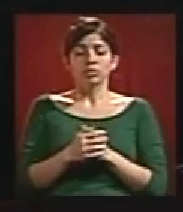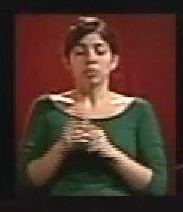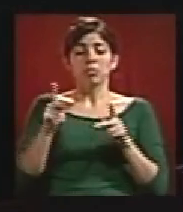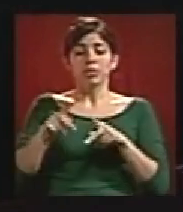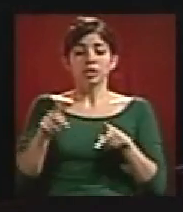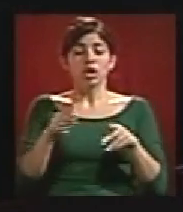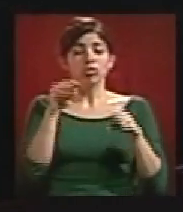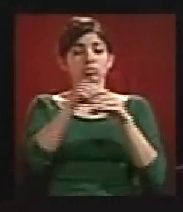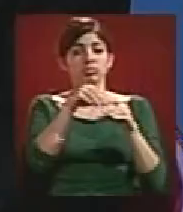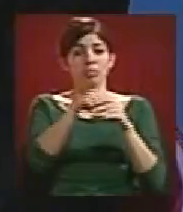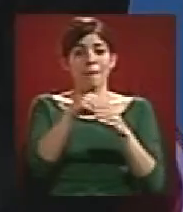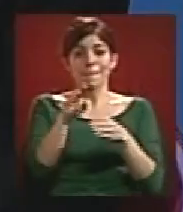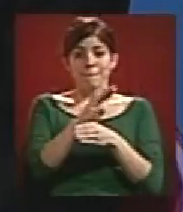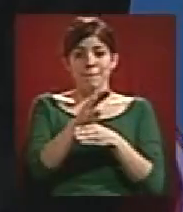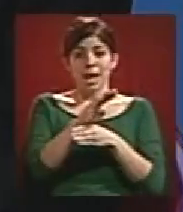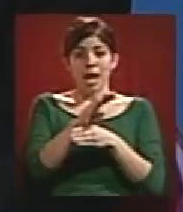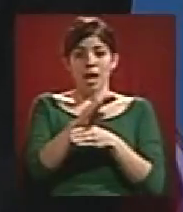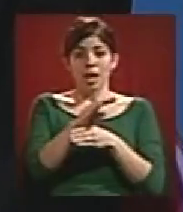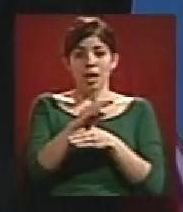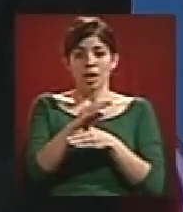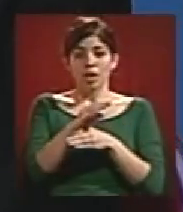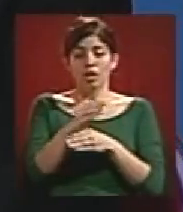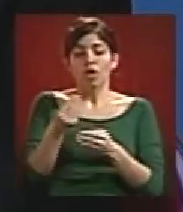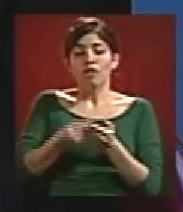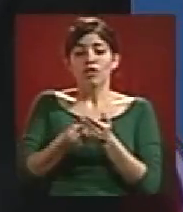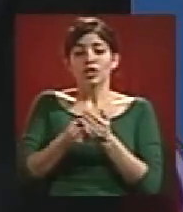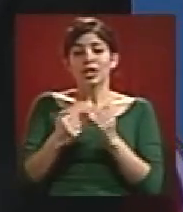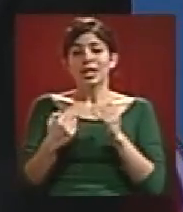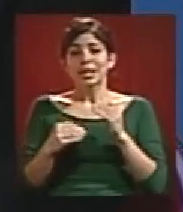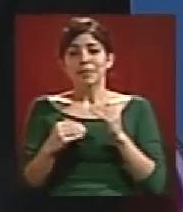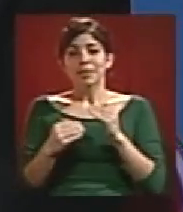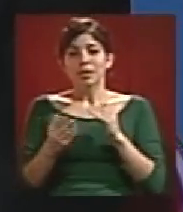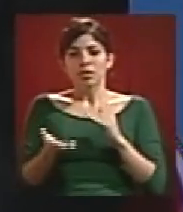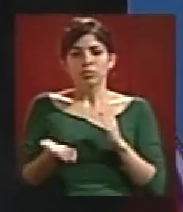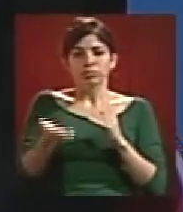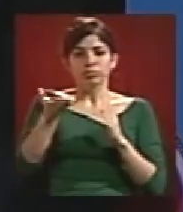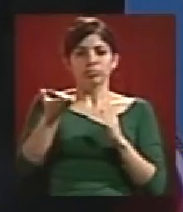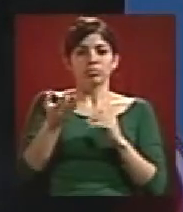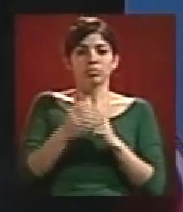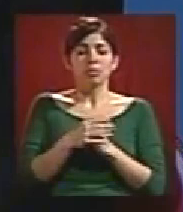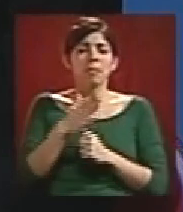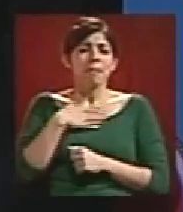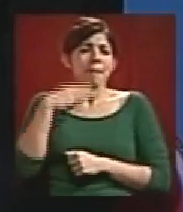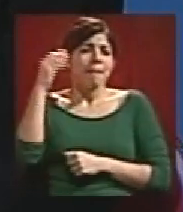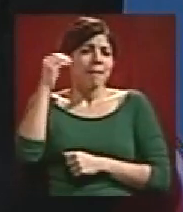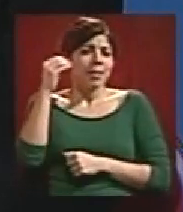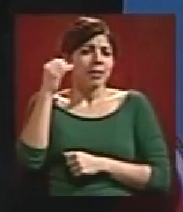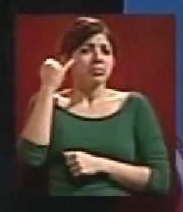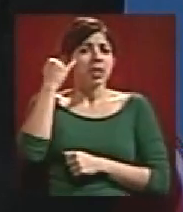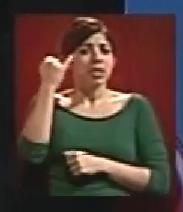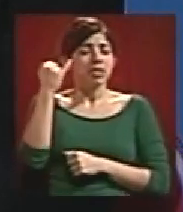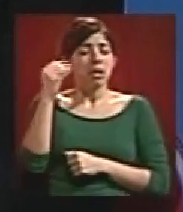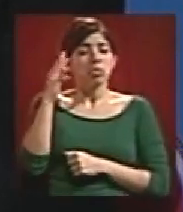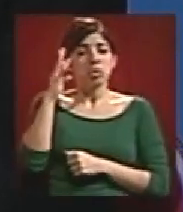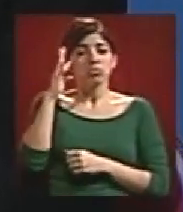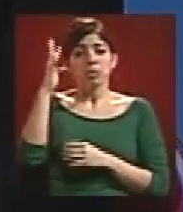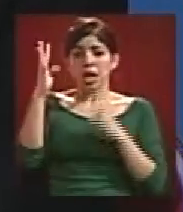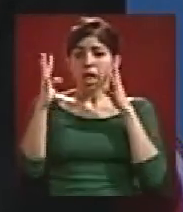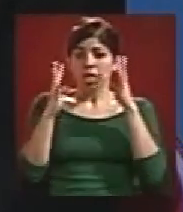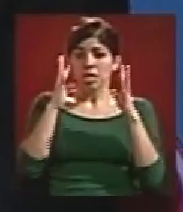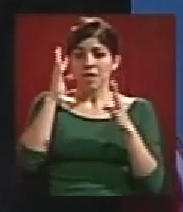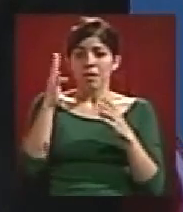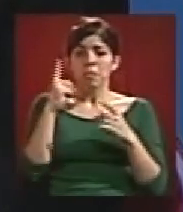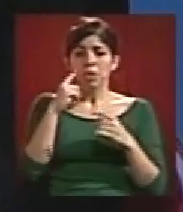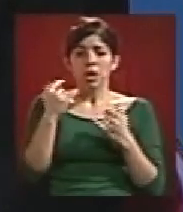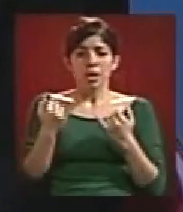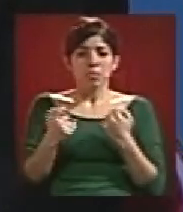bancos españoles el límite de los fondos que estaban garantizados. A mí me parece que esa es una idea muy creativa, porque de momento